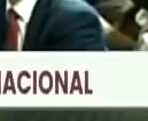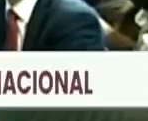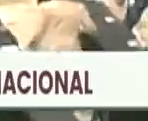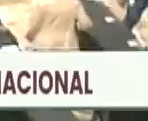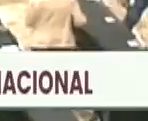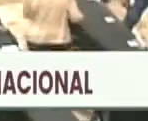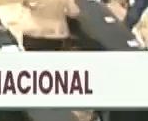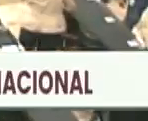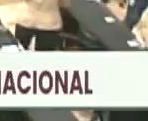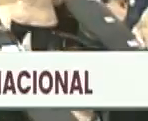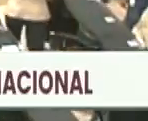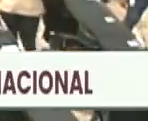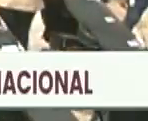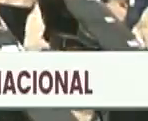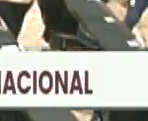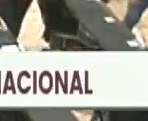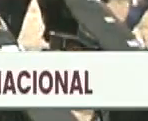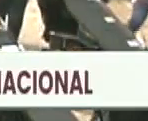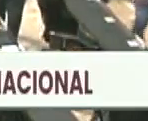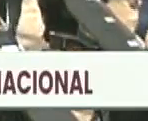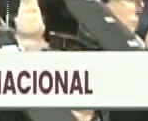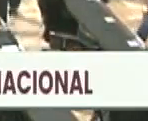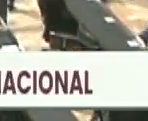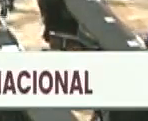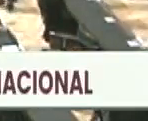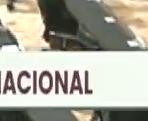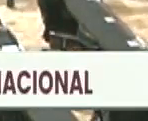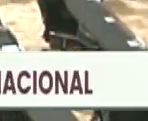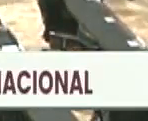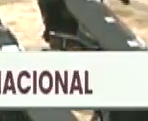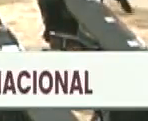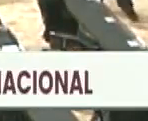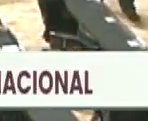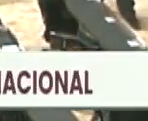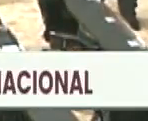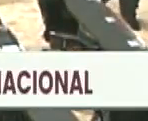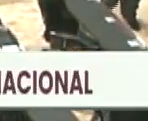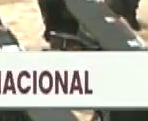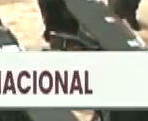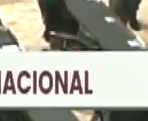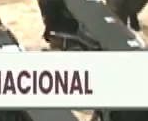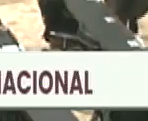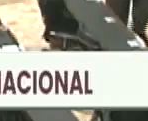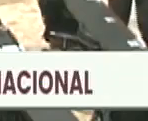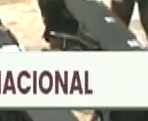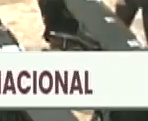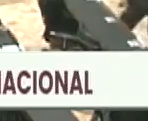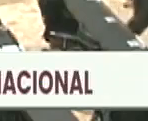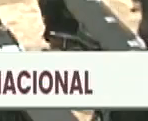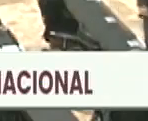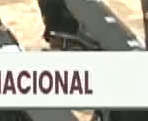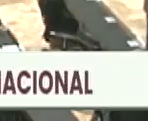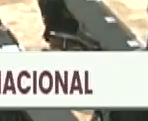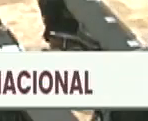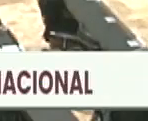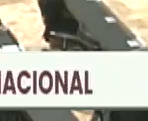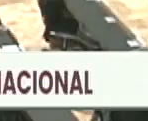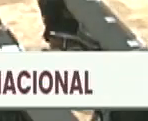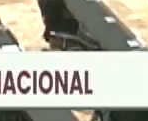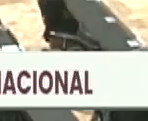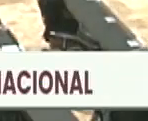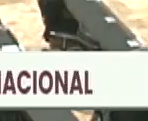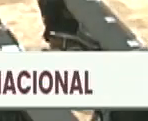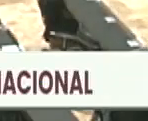Asamblea Nacional para el momento solicitando la reincorporación de Venezuela al TIAR. Eso forma parte también